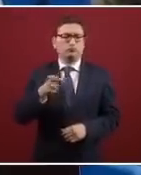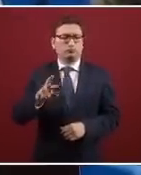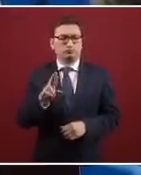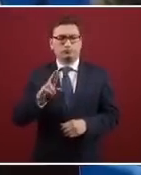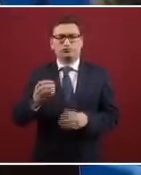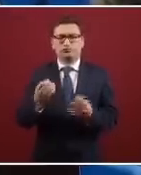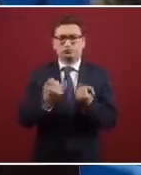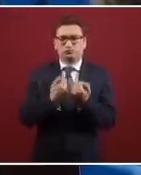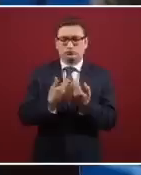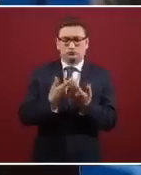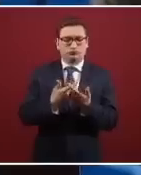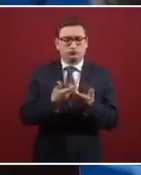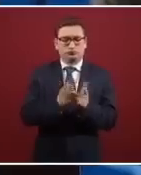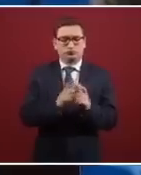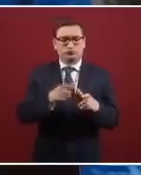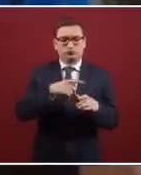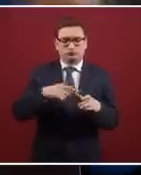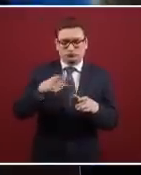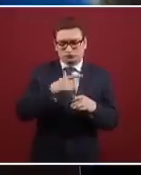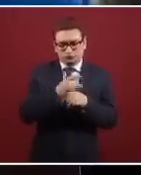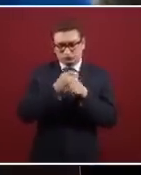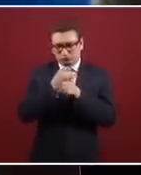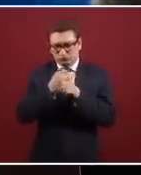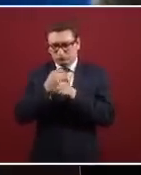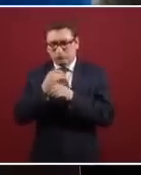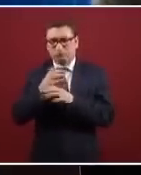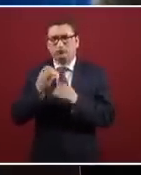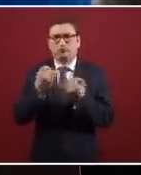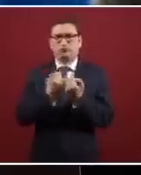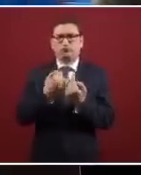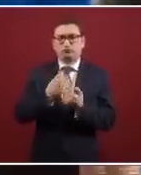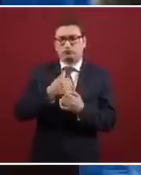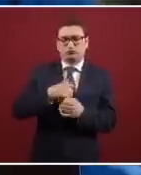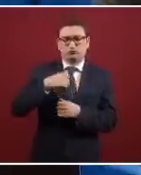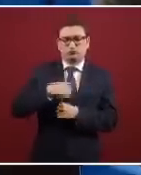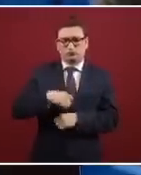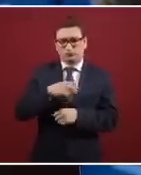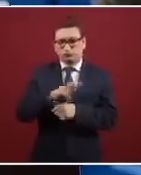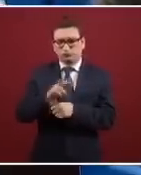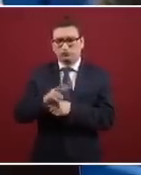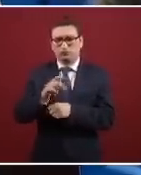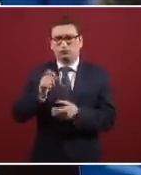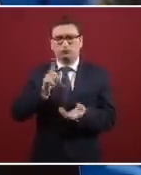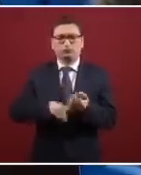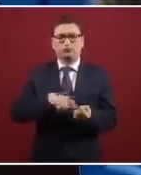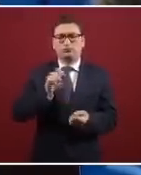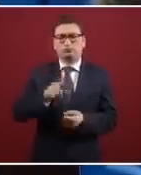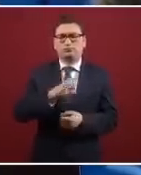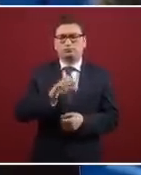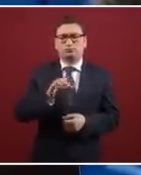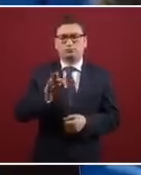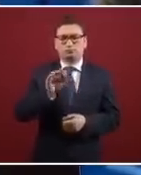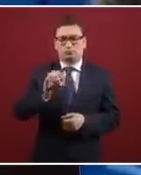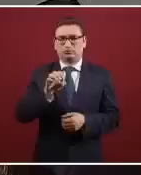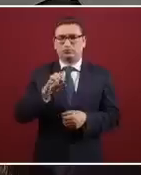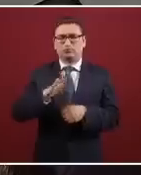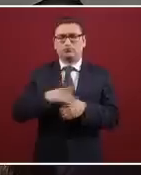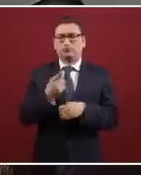de Inteligencia Financiera o de la Auditoría Interna de la Comisión Federal de Electricidad sobre, por